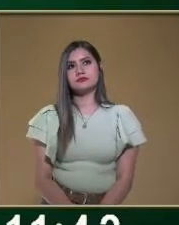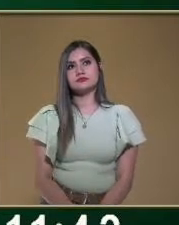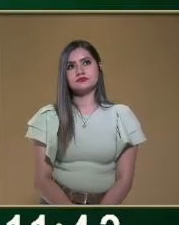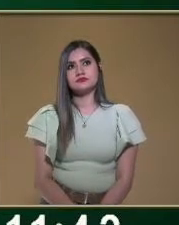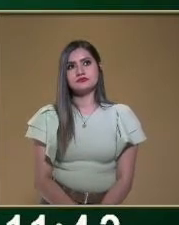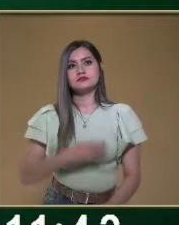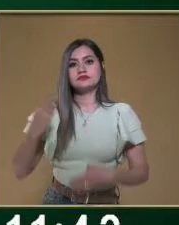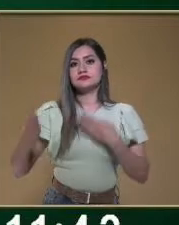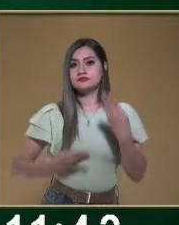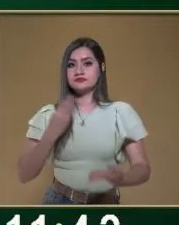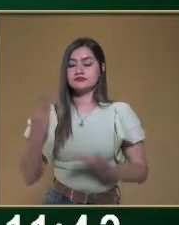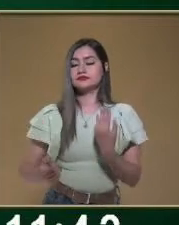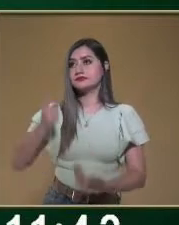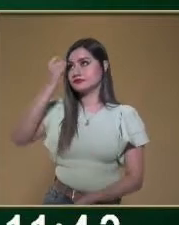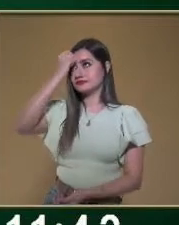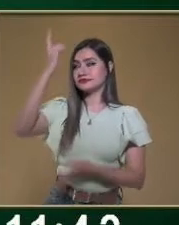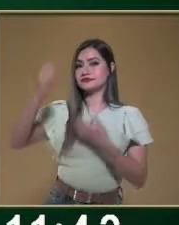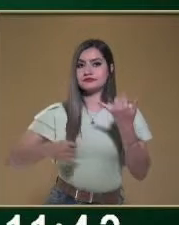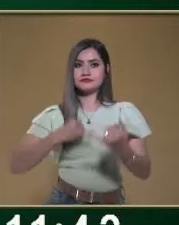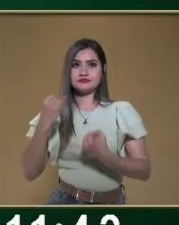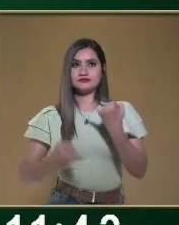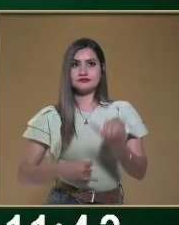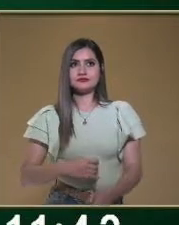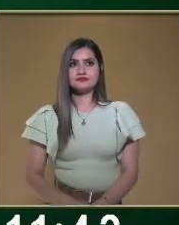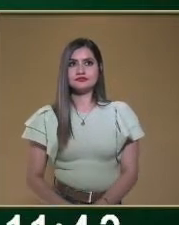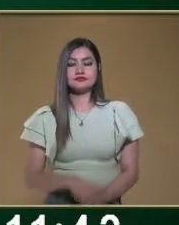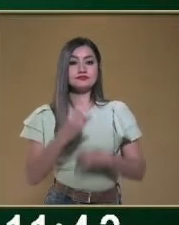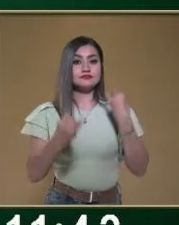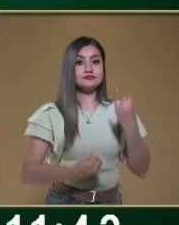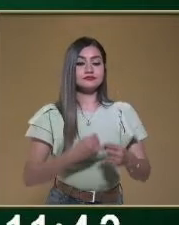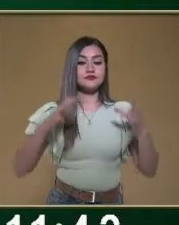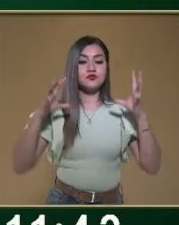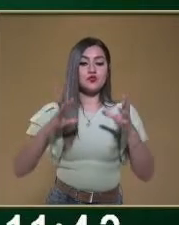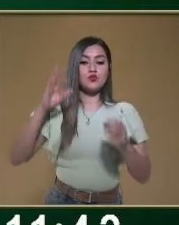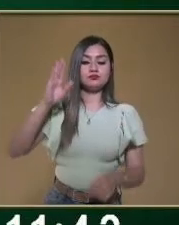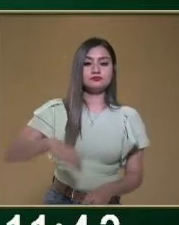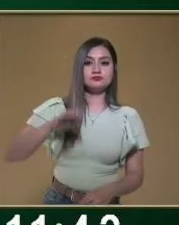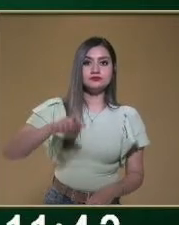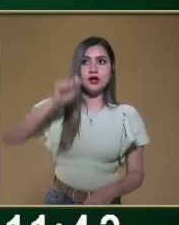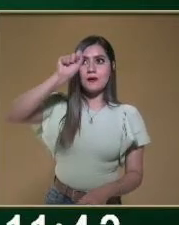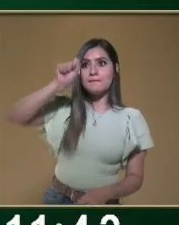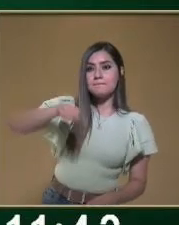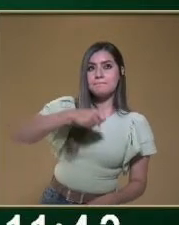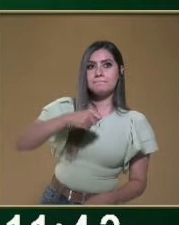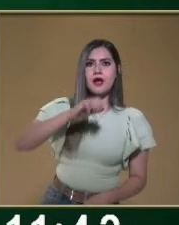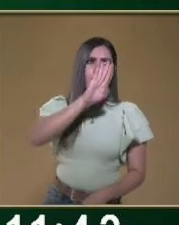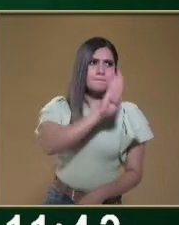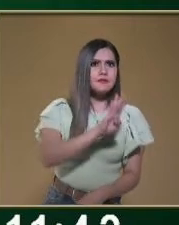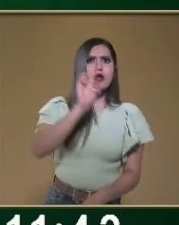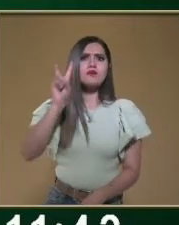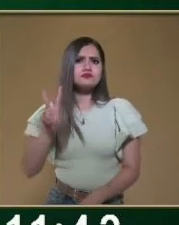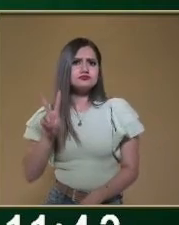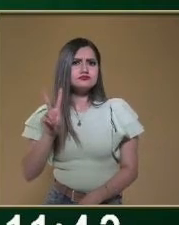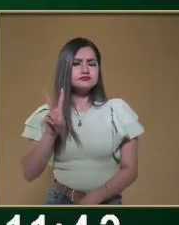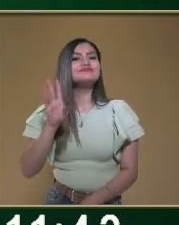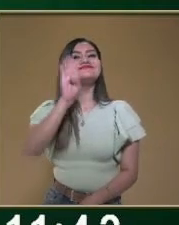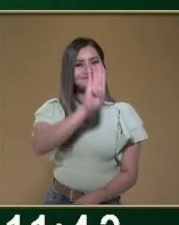Baila o inventa un juego. Juega a la pelota, coma, con B o con V. Es